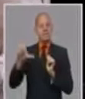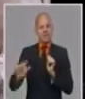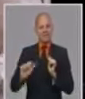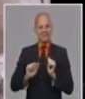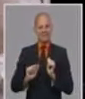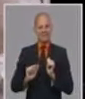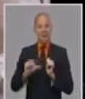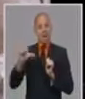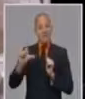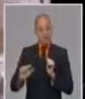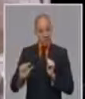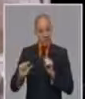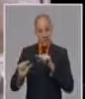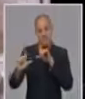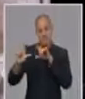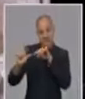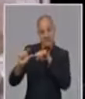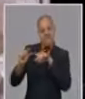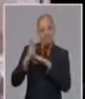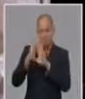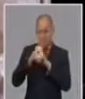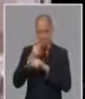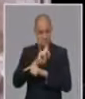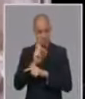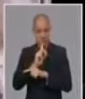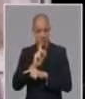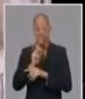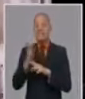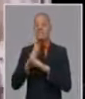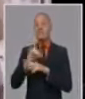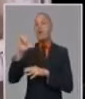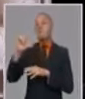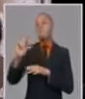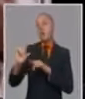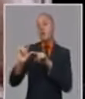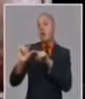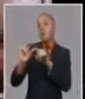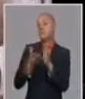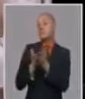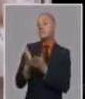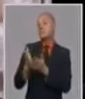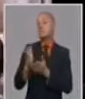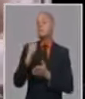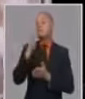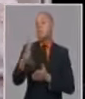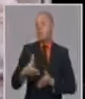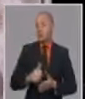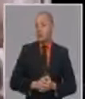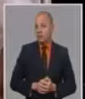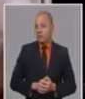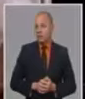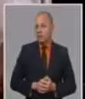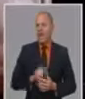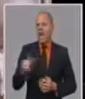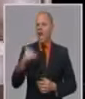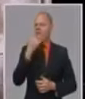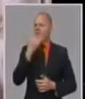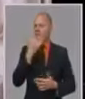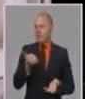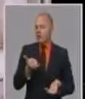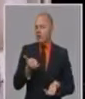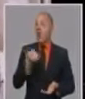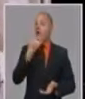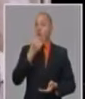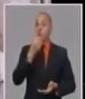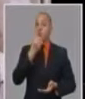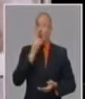marcada, pero insisto que es persistente, y esto puede llevar a largo plazo a daños de diferentes órganos. O sea, las secuelas